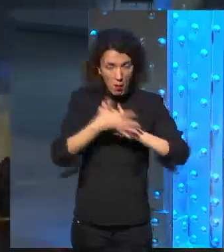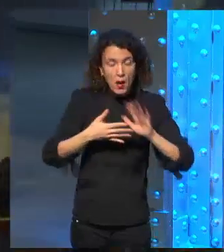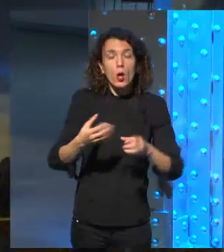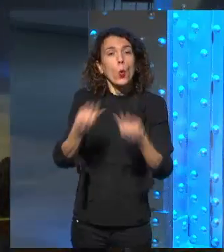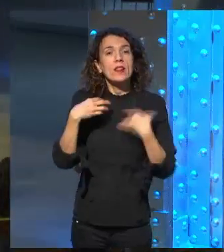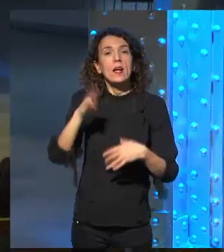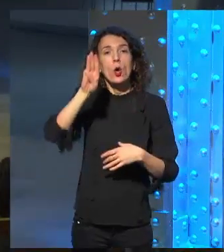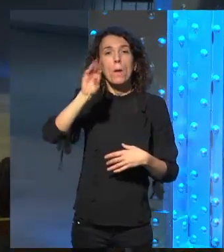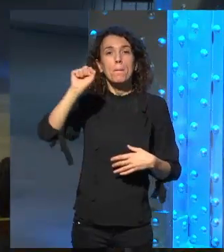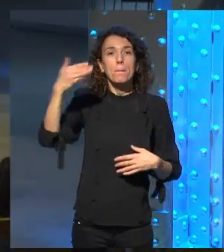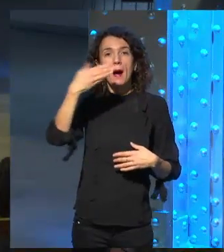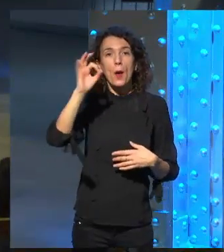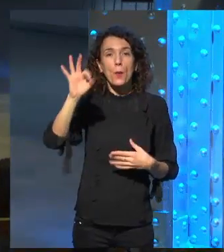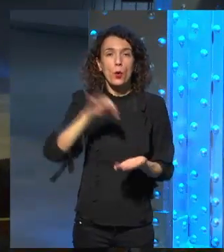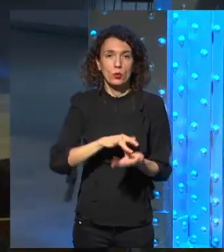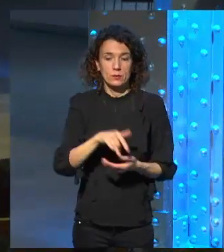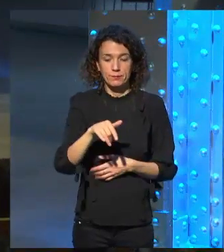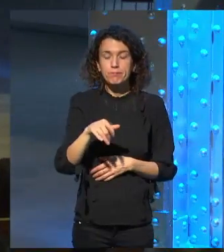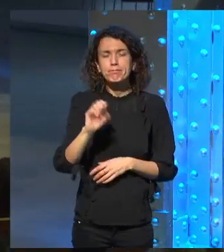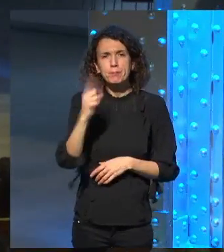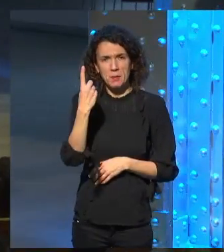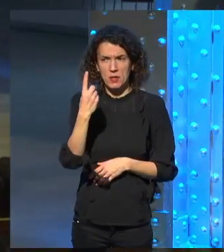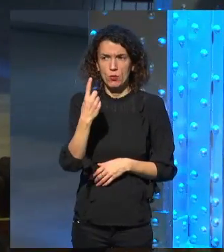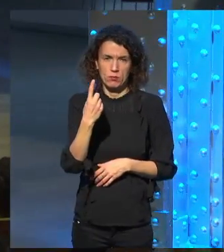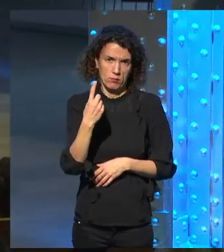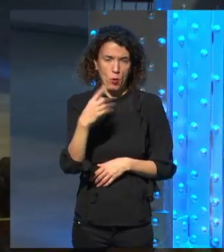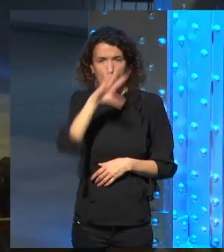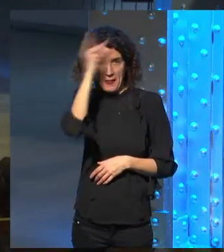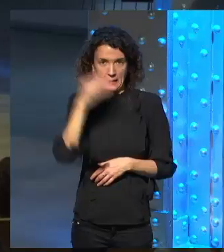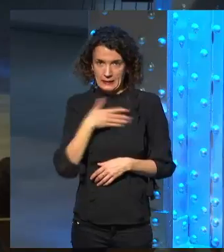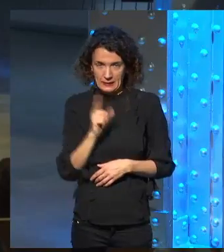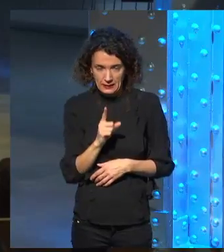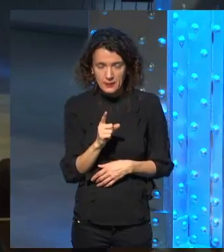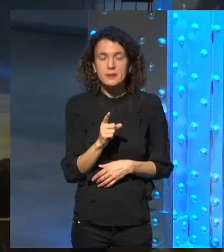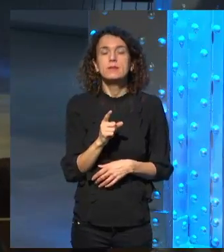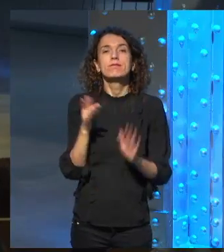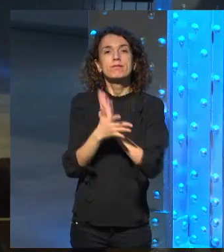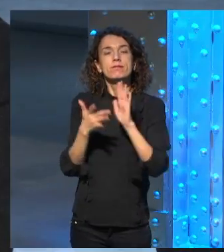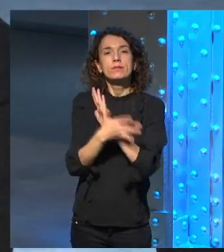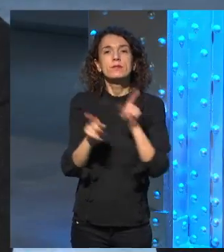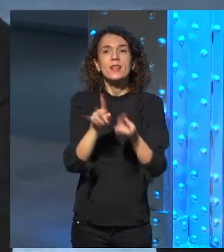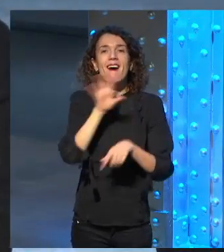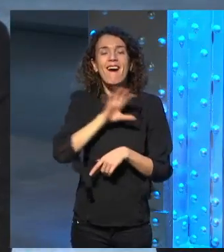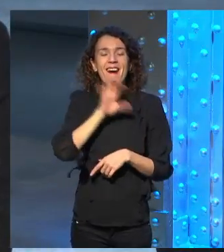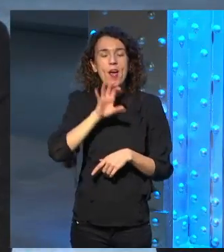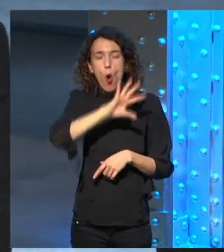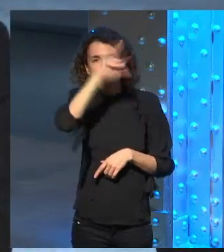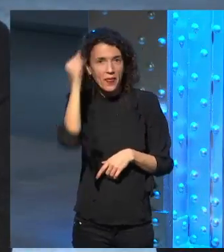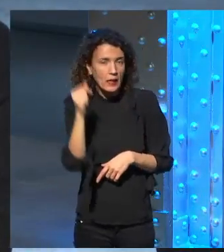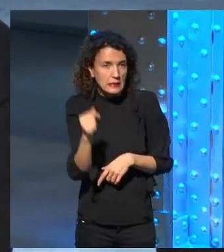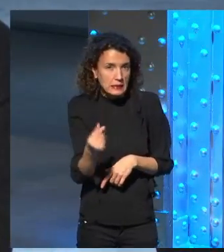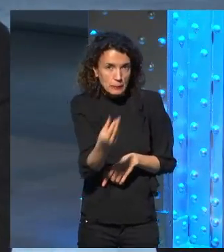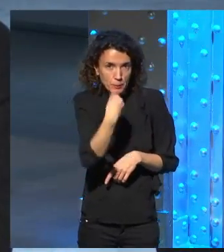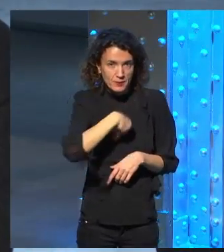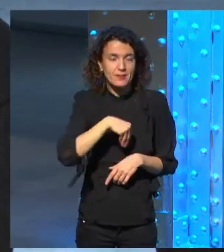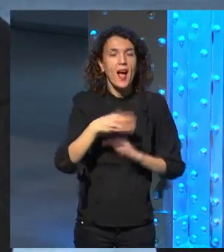Cuéntanos, Pablo, tú. Lo primero que, antes, porque no quiero que se me olvide, contar esta anécdota, se me había olvidado completamente